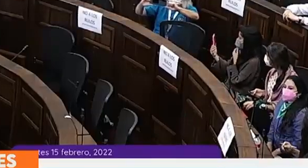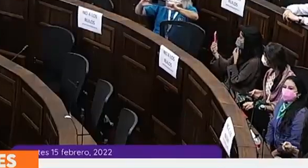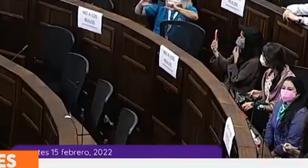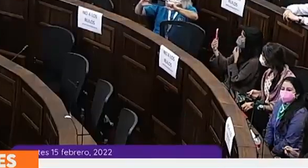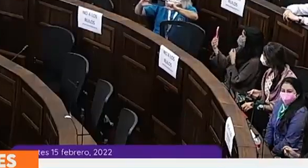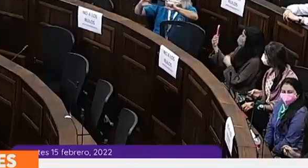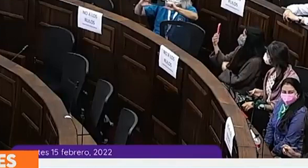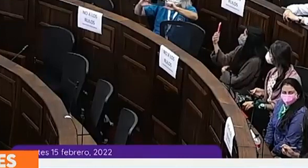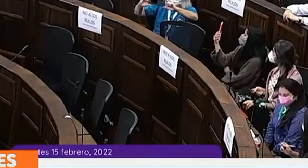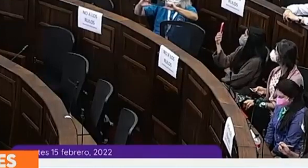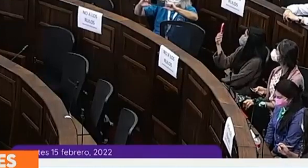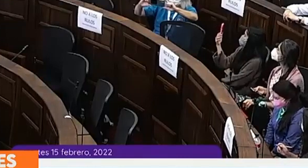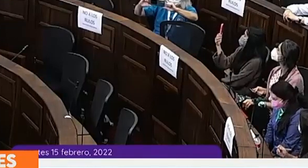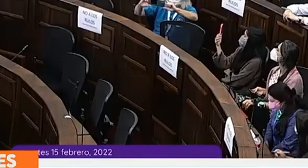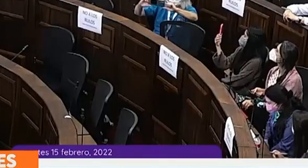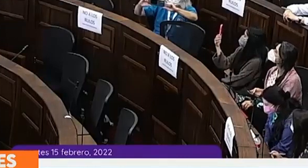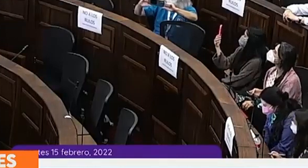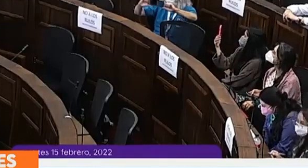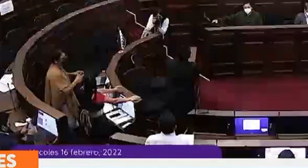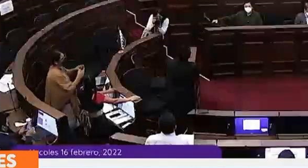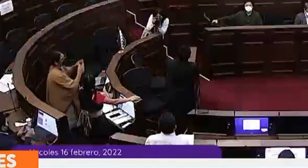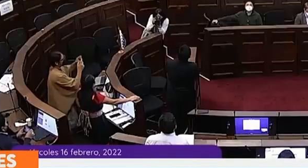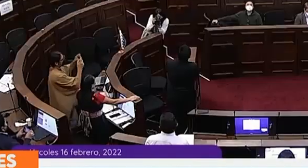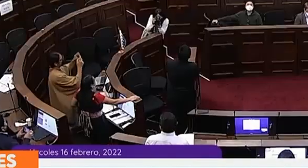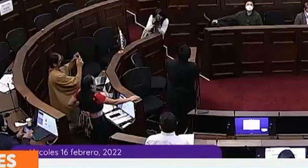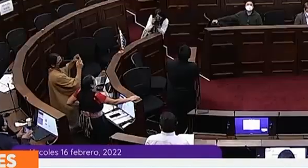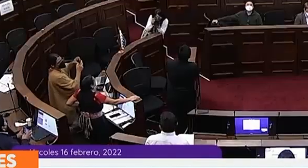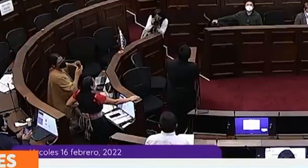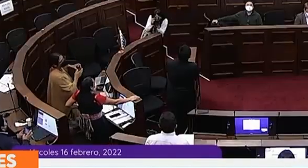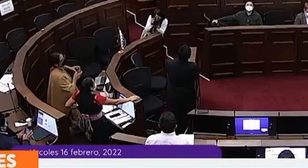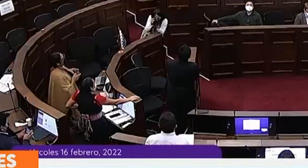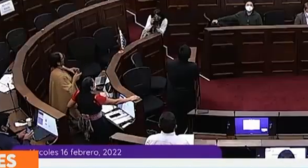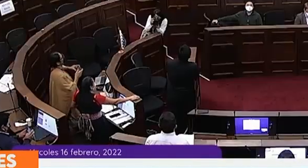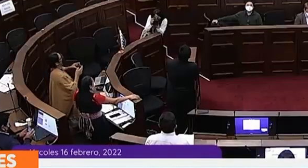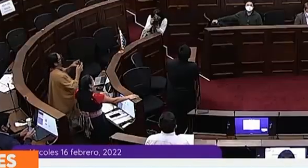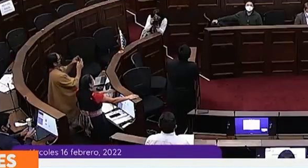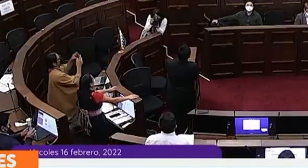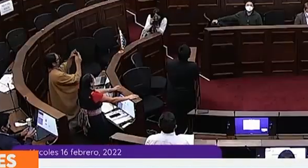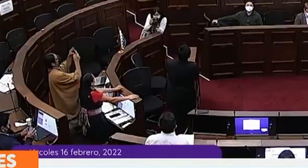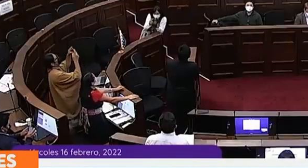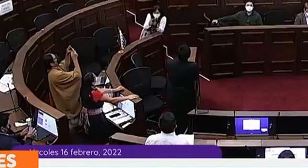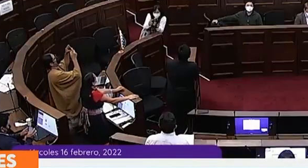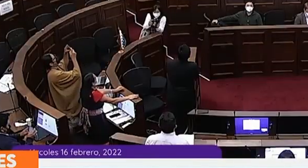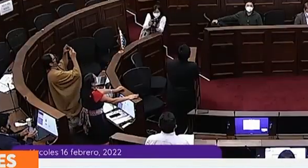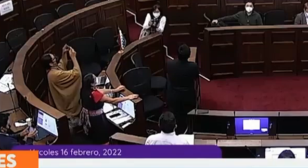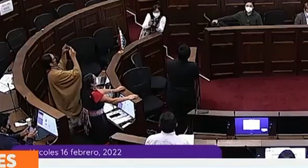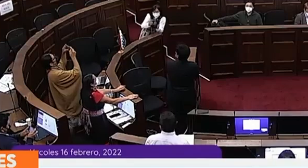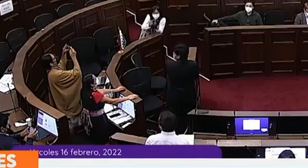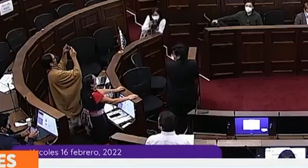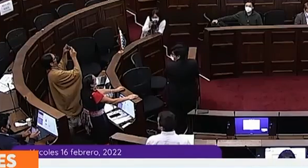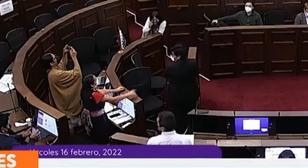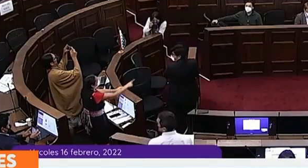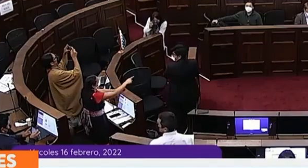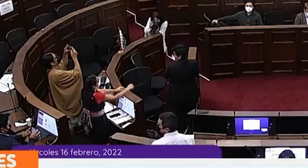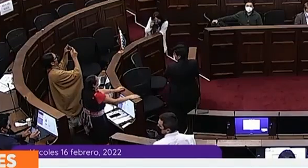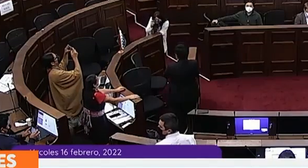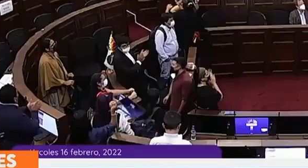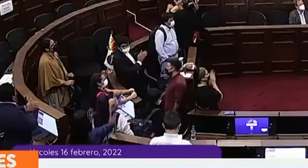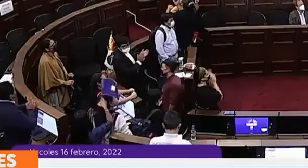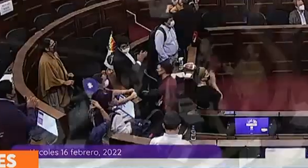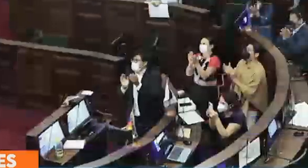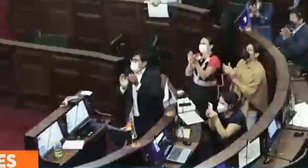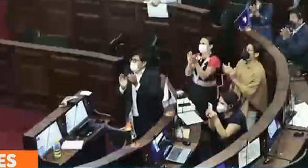discusiones, precisamente por el tiempo acotado que tienen. ¿Podrías aprovechar de contar también eso, lo que ha significado este trabajo, que no es como se piensa en